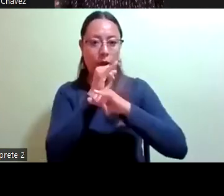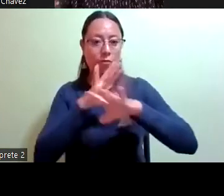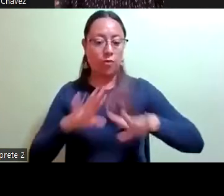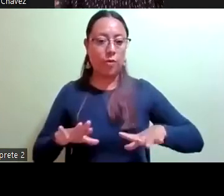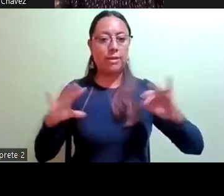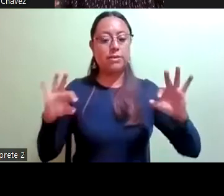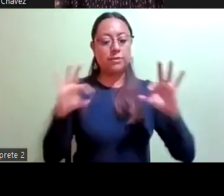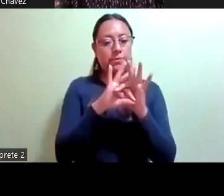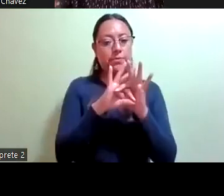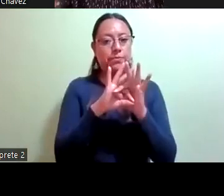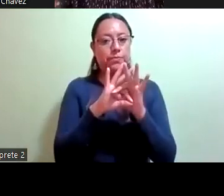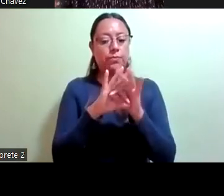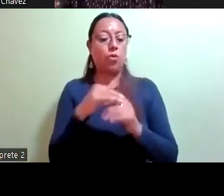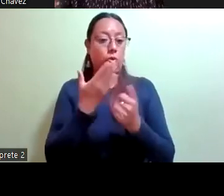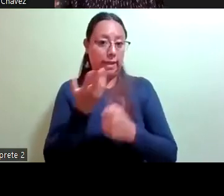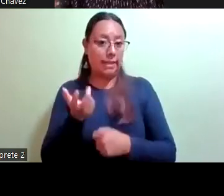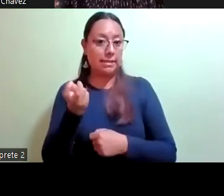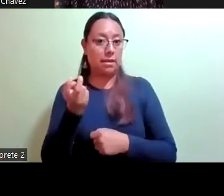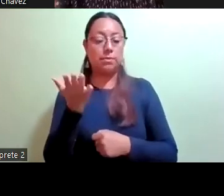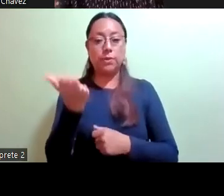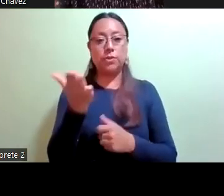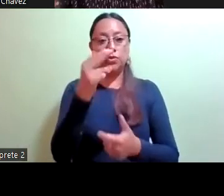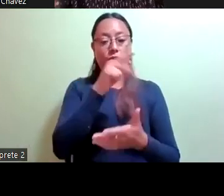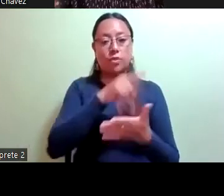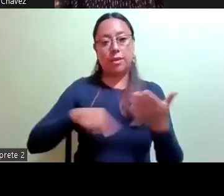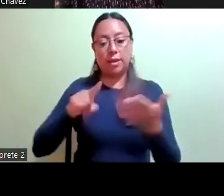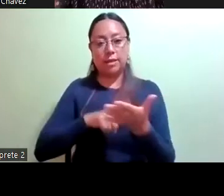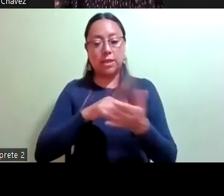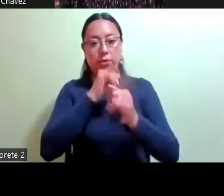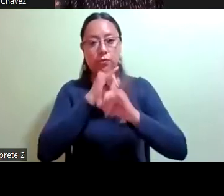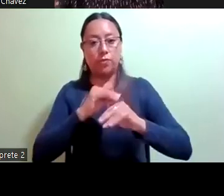la solicitud de cancelación de datos personales, folio